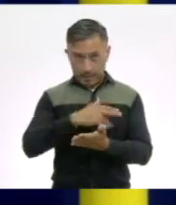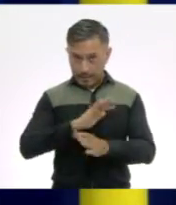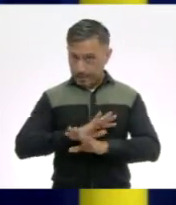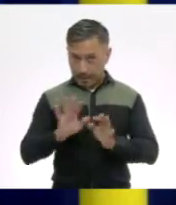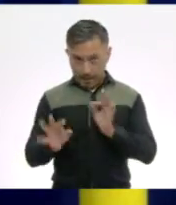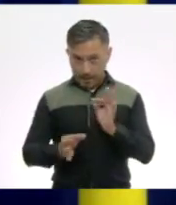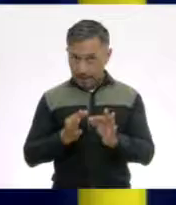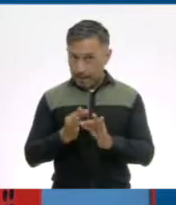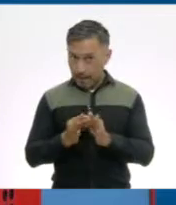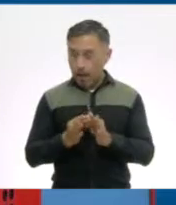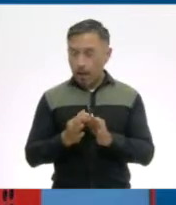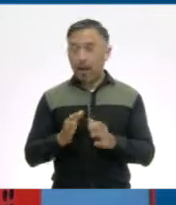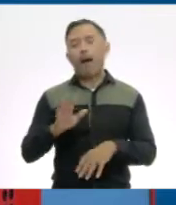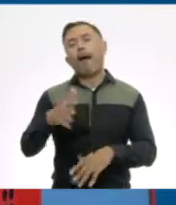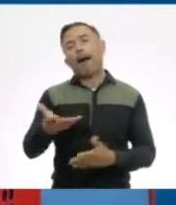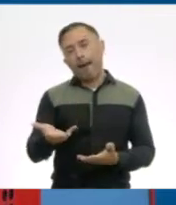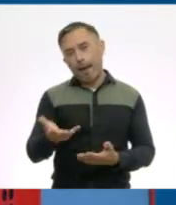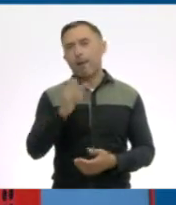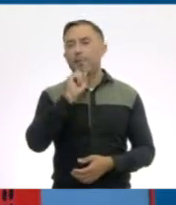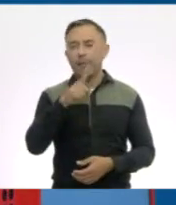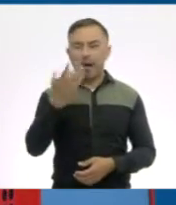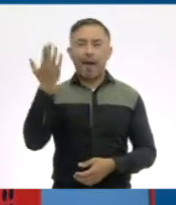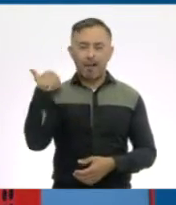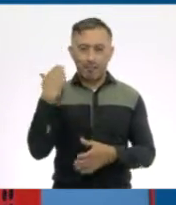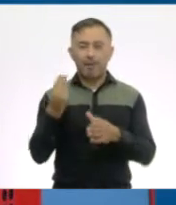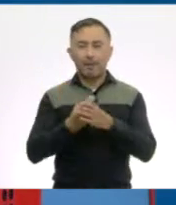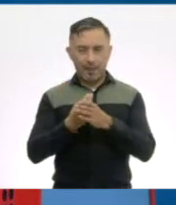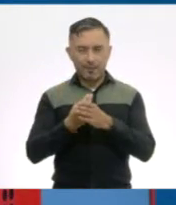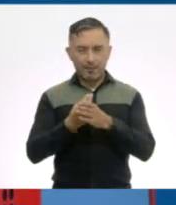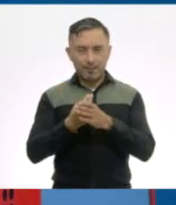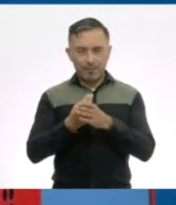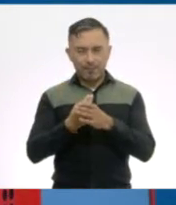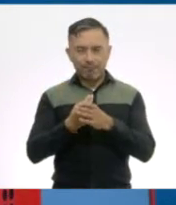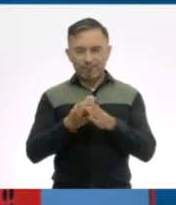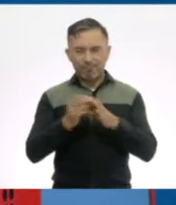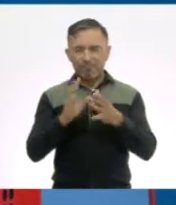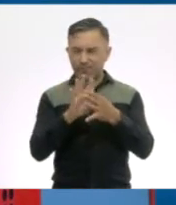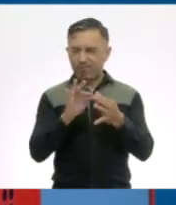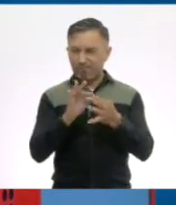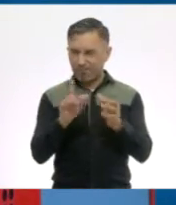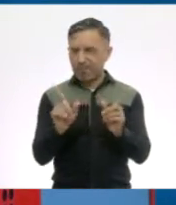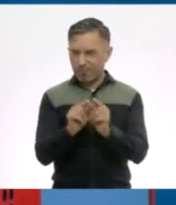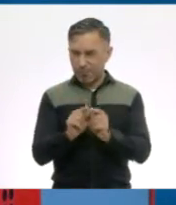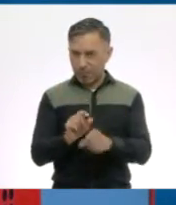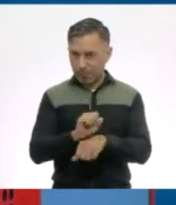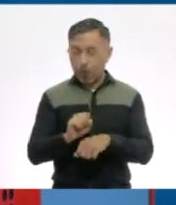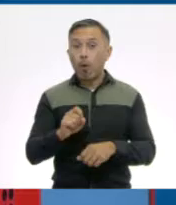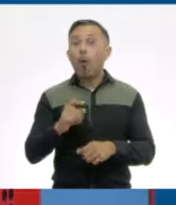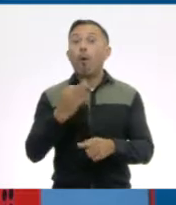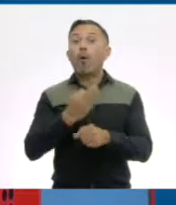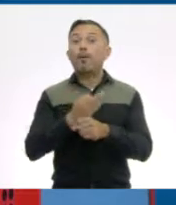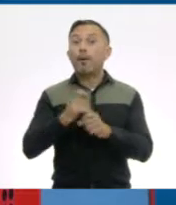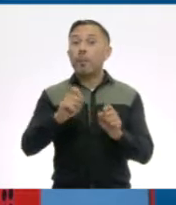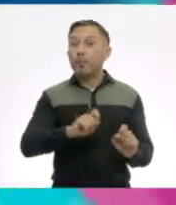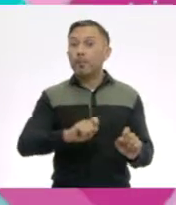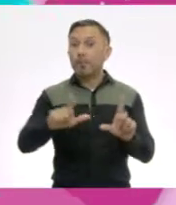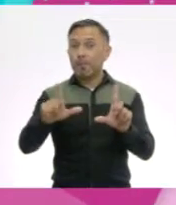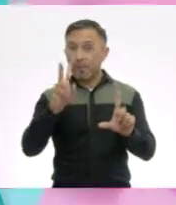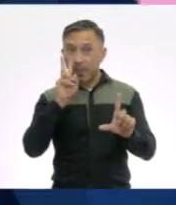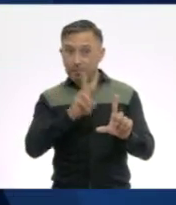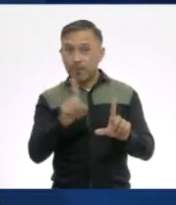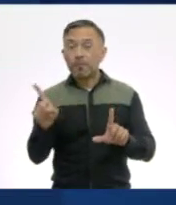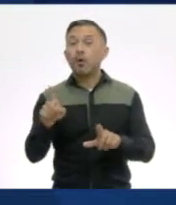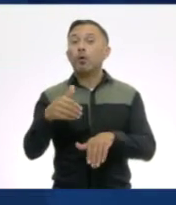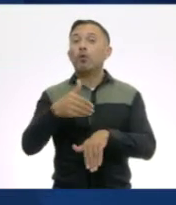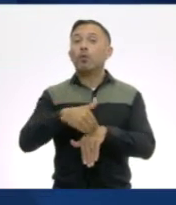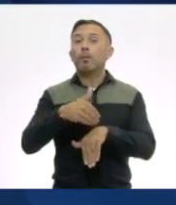vamos a recordar un poco lo que vimos la clase pasada. Va a aparecer ahorita en sus pantallas para que recuerden un ejemplo de número